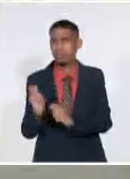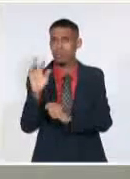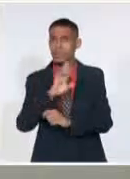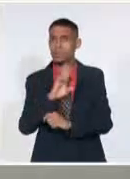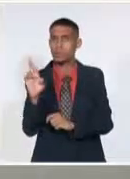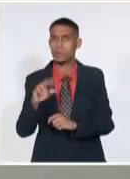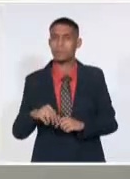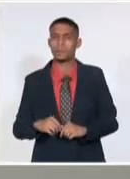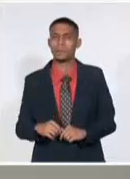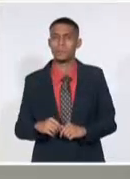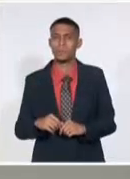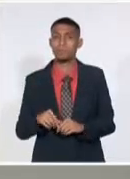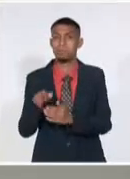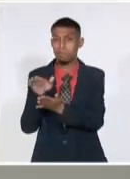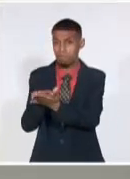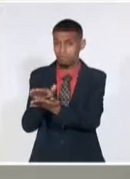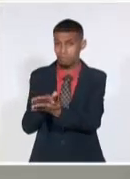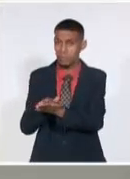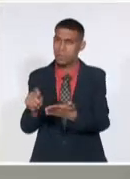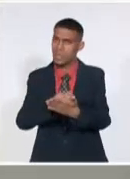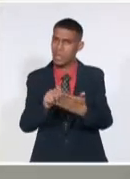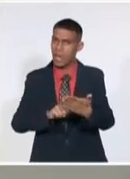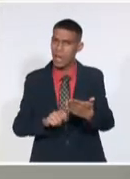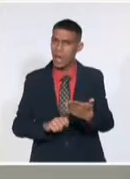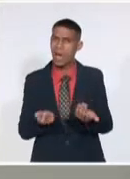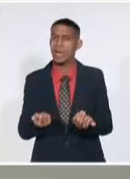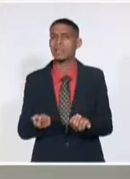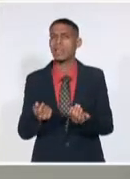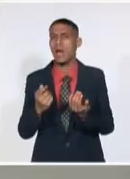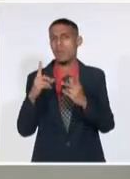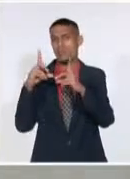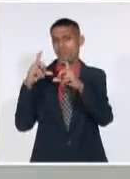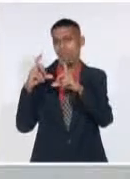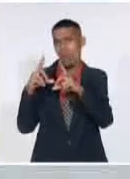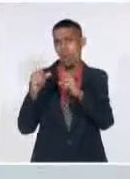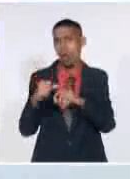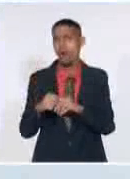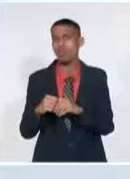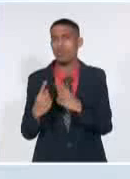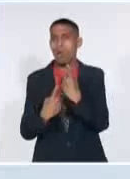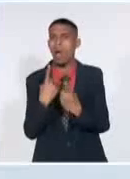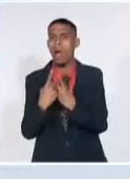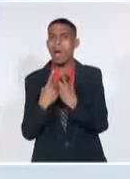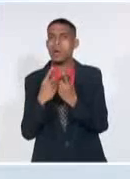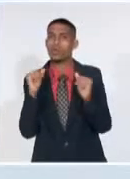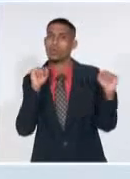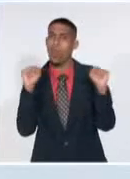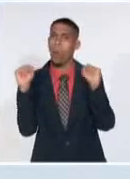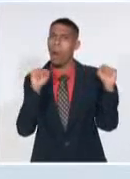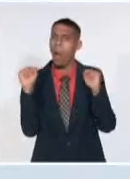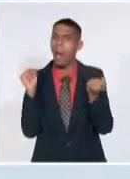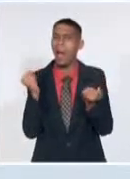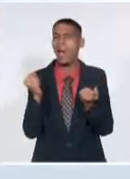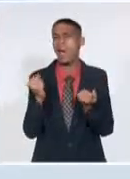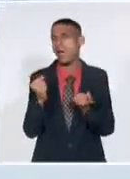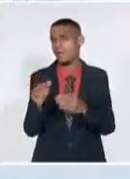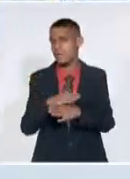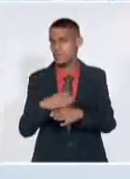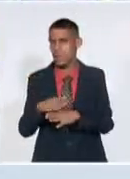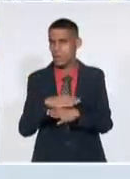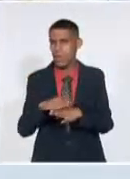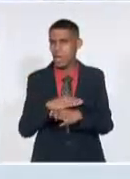La colección, conformada por cartas, notas, fotografías y objetos personales, constituyen el testimonio más fidedigno de la